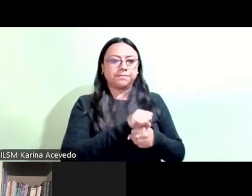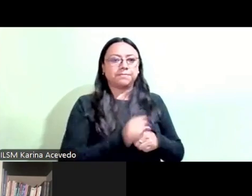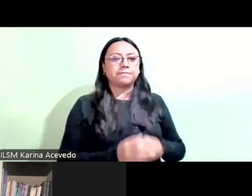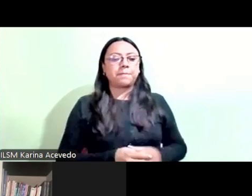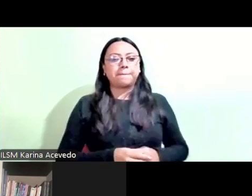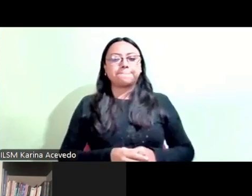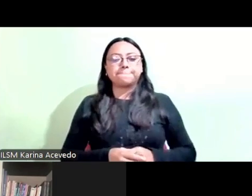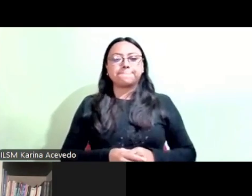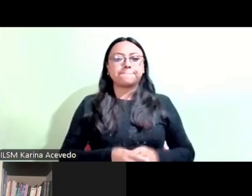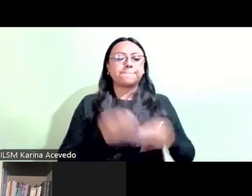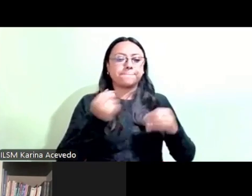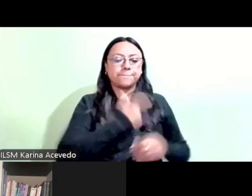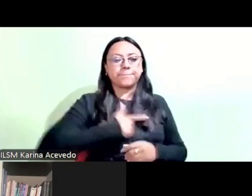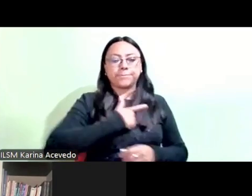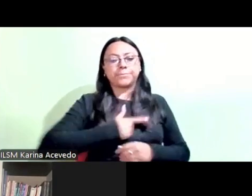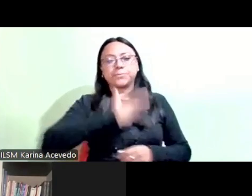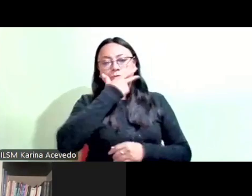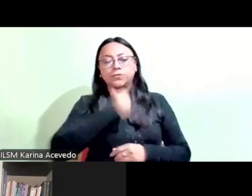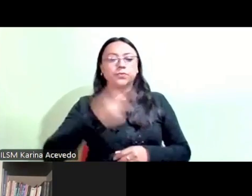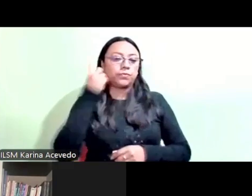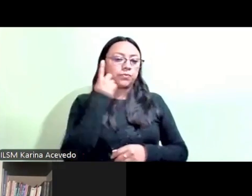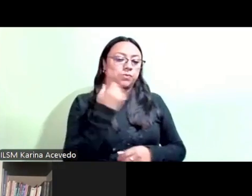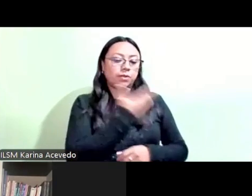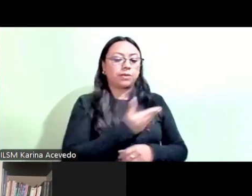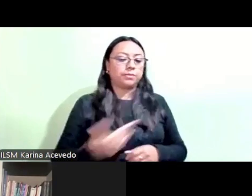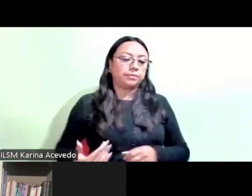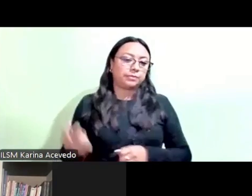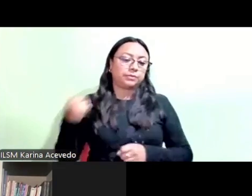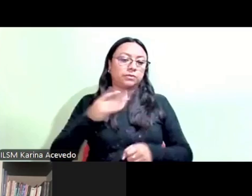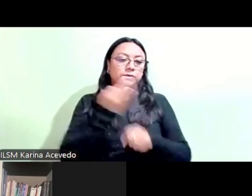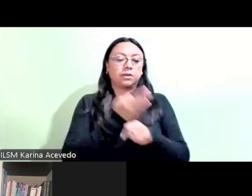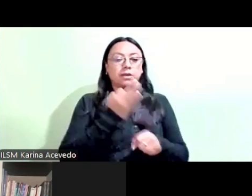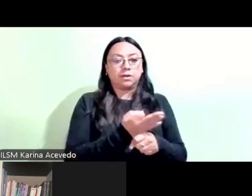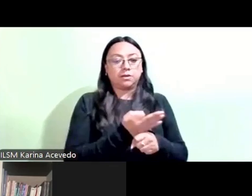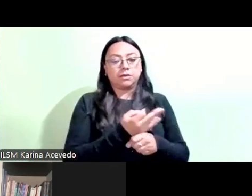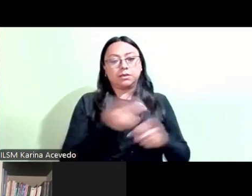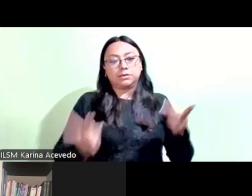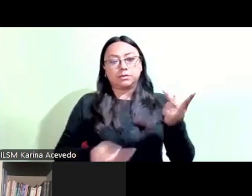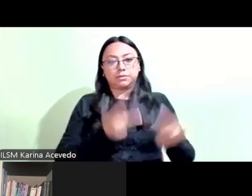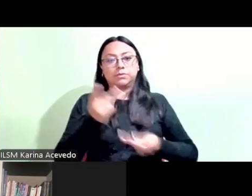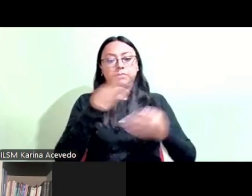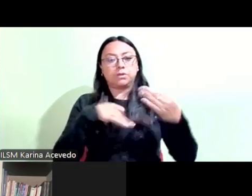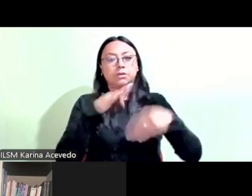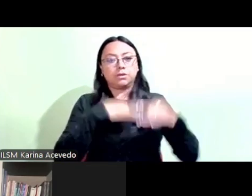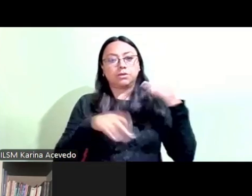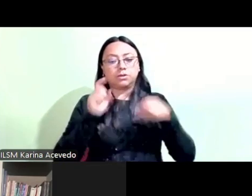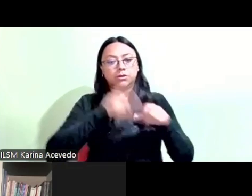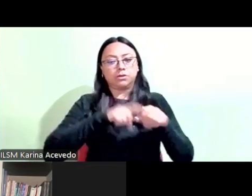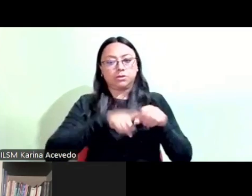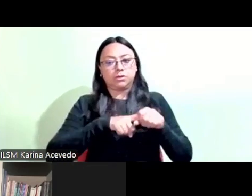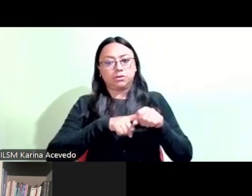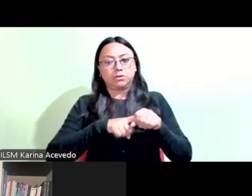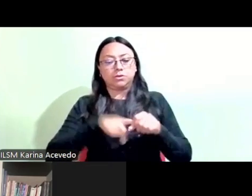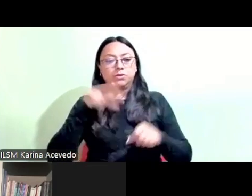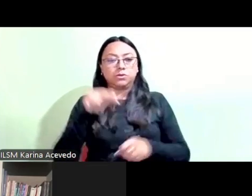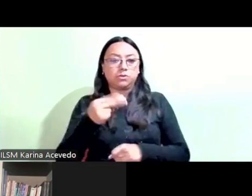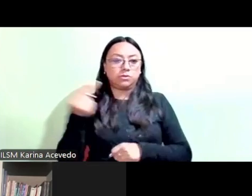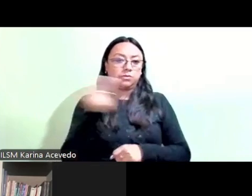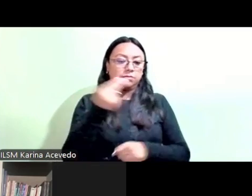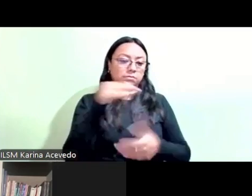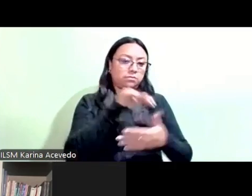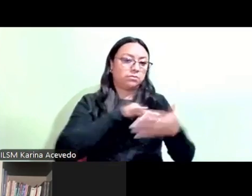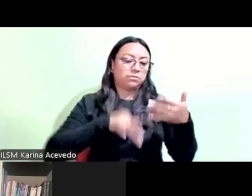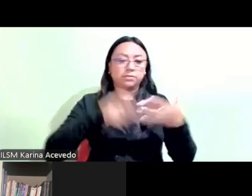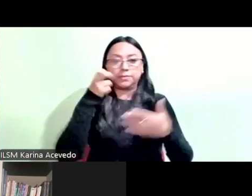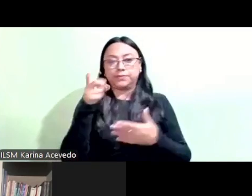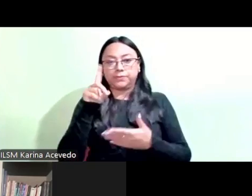Con todo gusto, diputado. Por instrucciones de la presidencia, se consulta a las y a los integrantes si es de dispensarse la lectura del